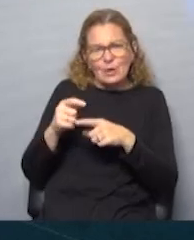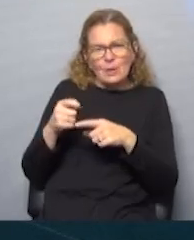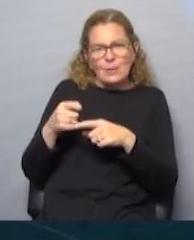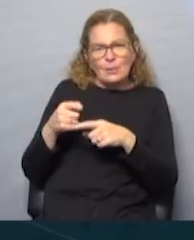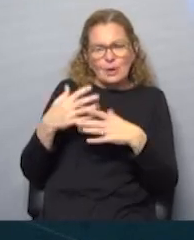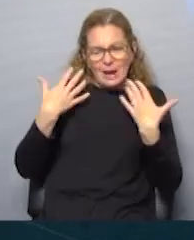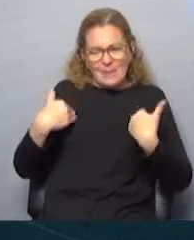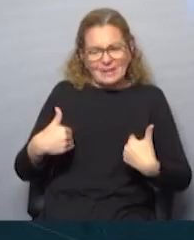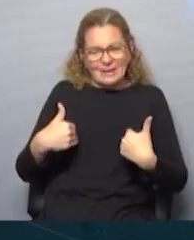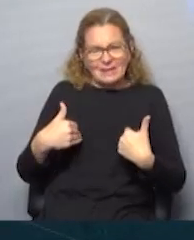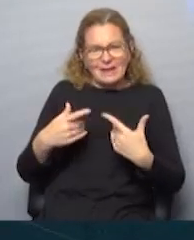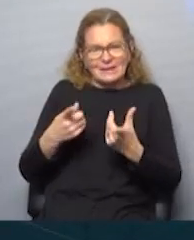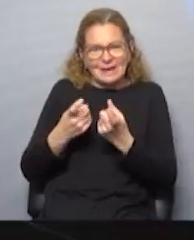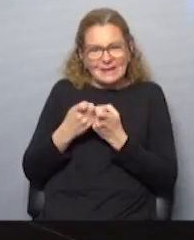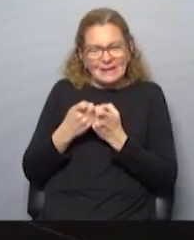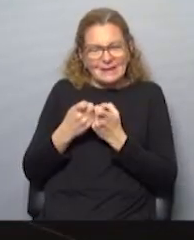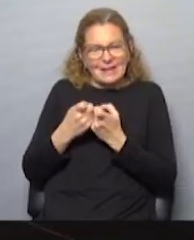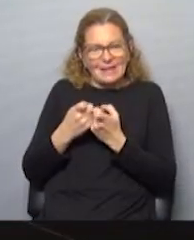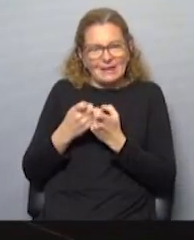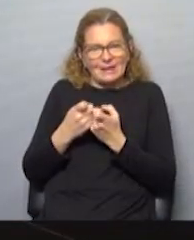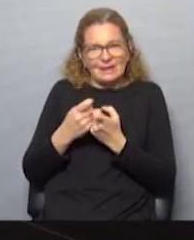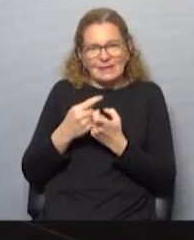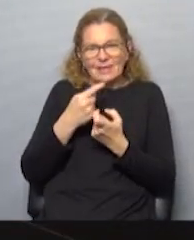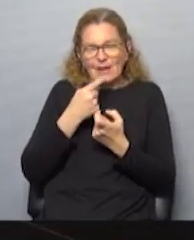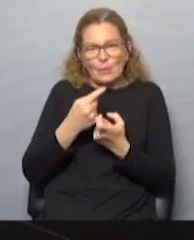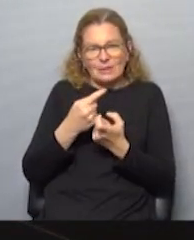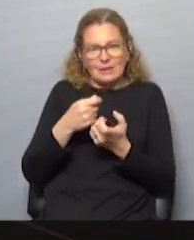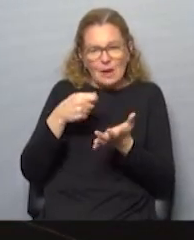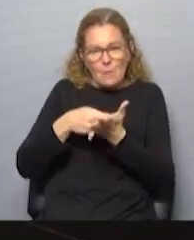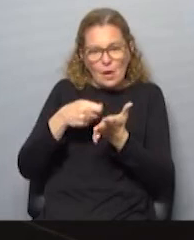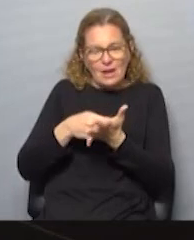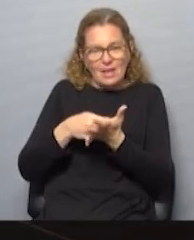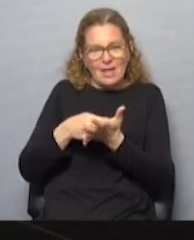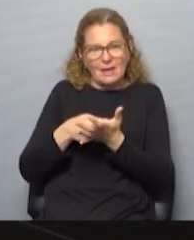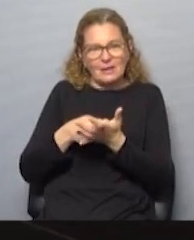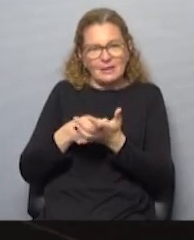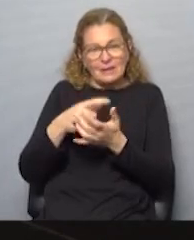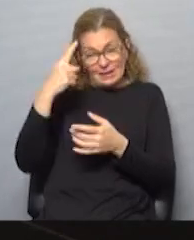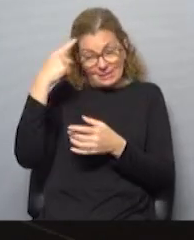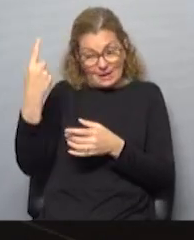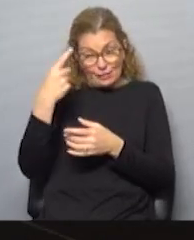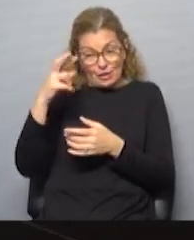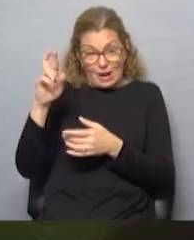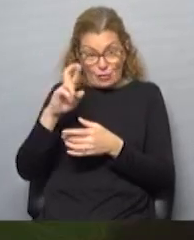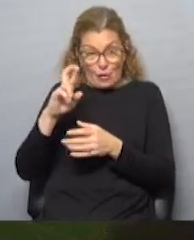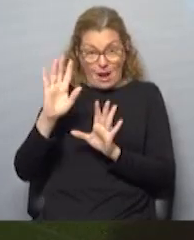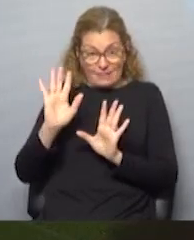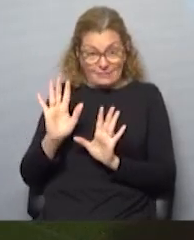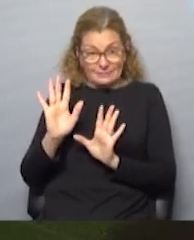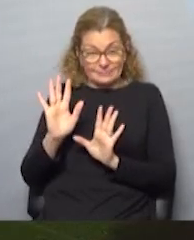camiseta porque hay necesidades que se expresan en la moneda internacional entonces por eso es la necesaria